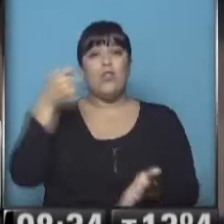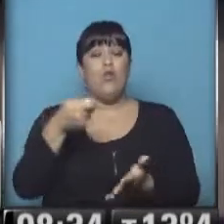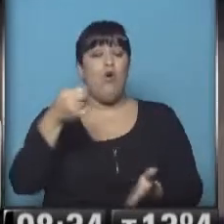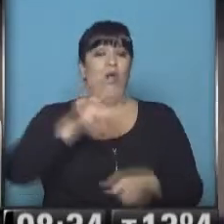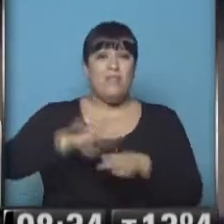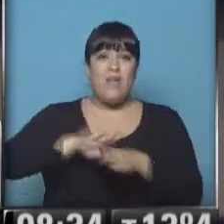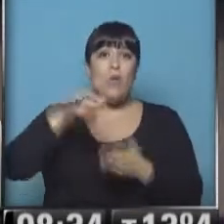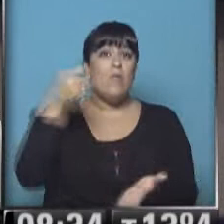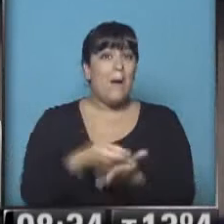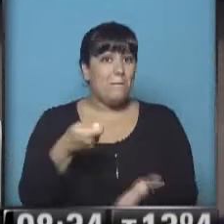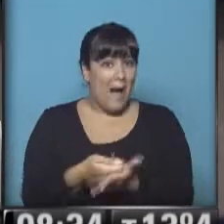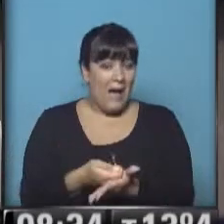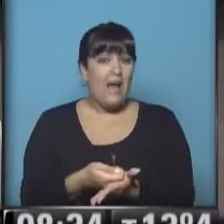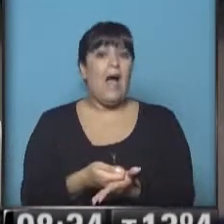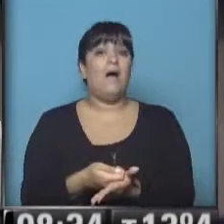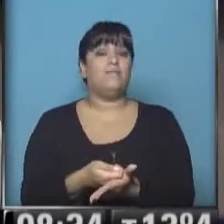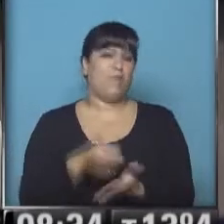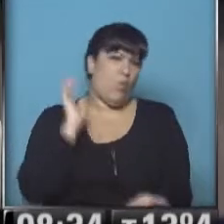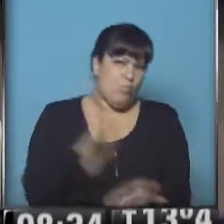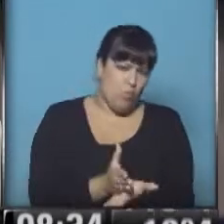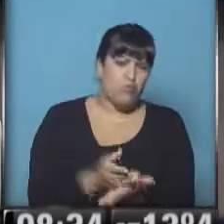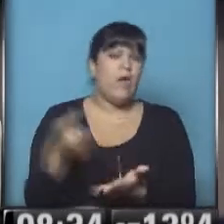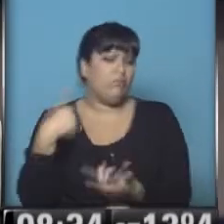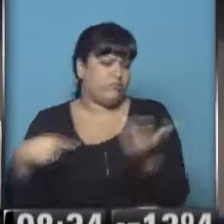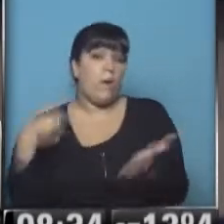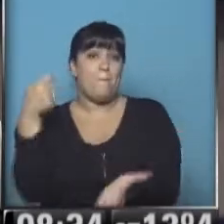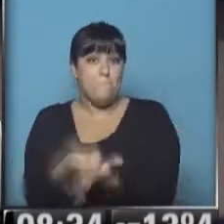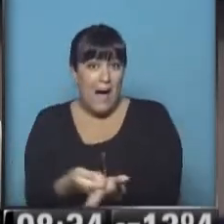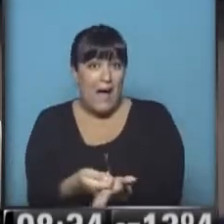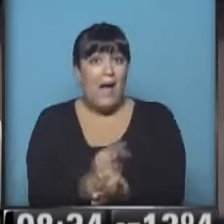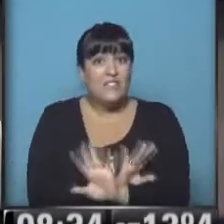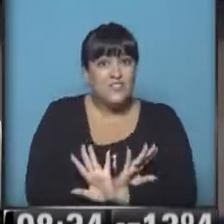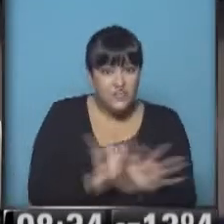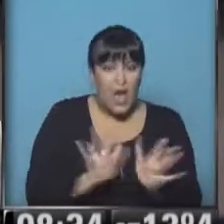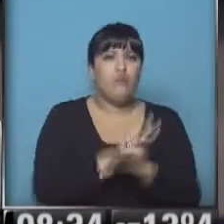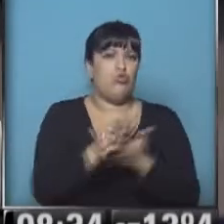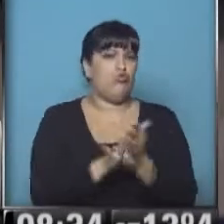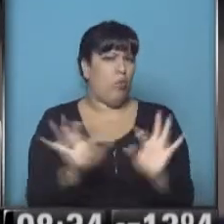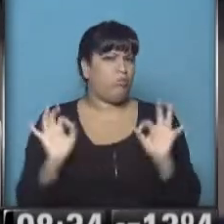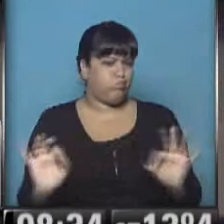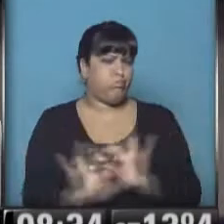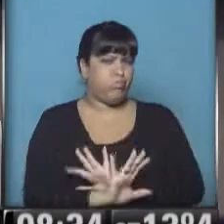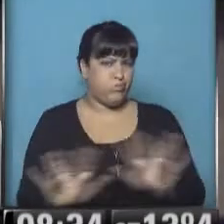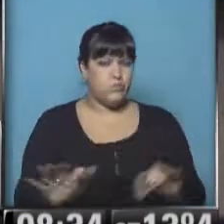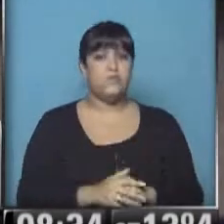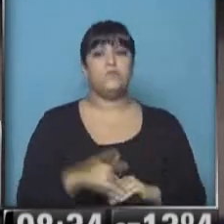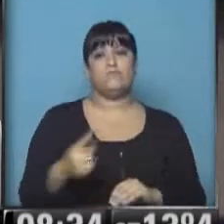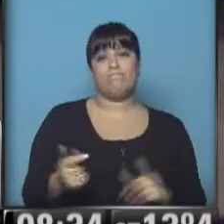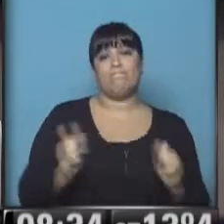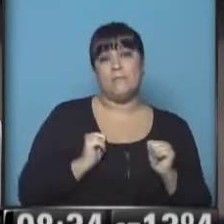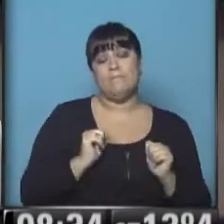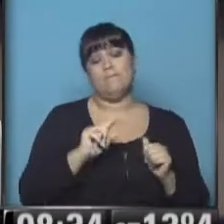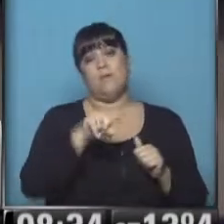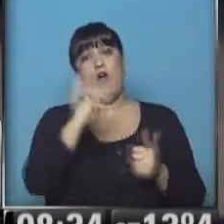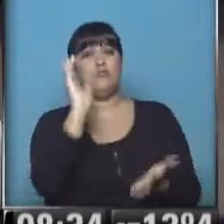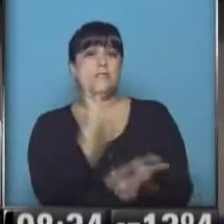deuda con la multa que corresponde y demás queda resuelto el tema queda cerrado el tema uno esperaría otro tipo